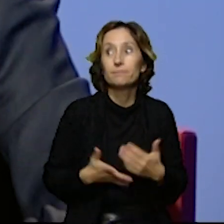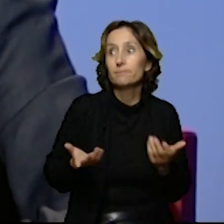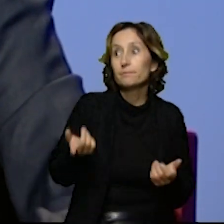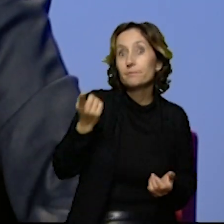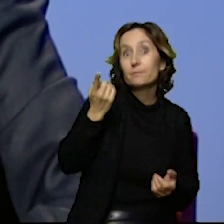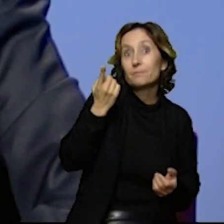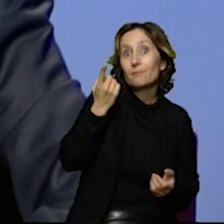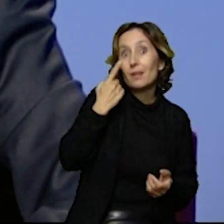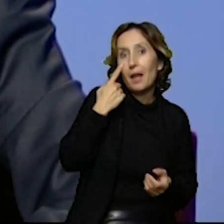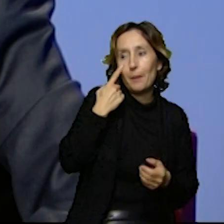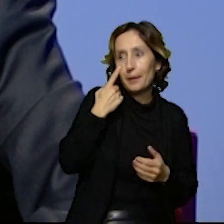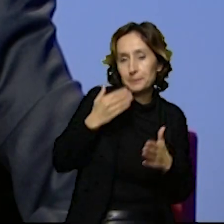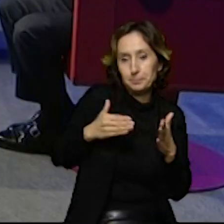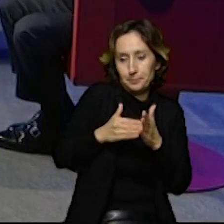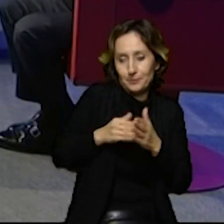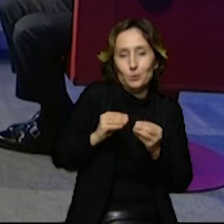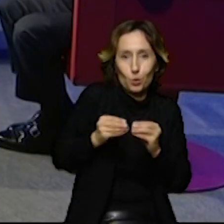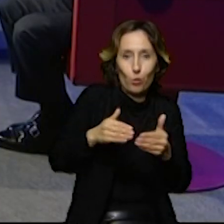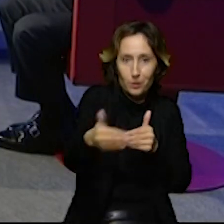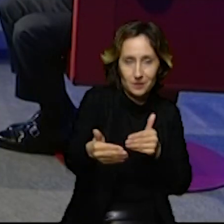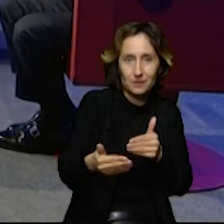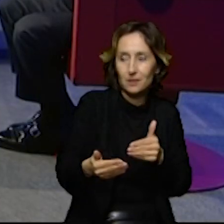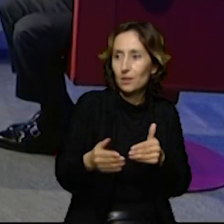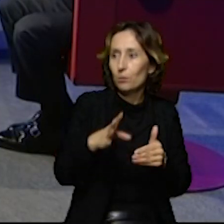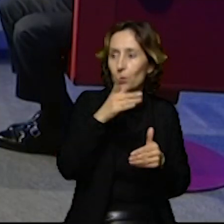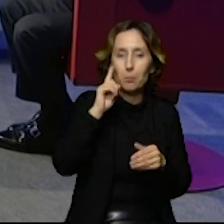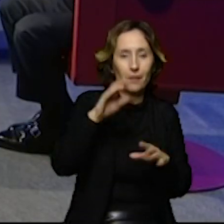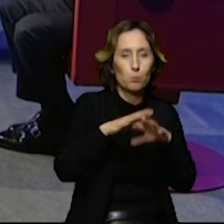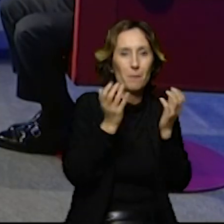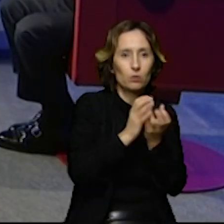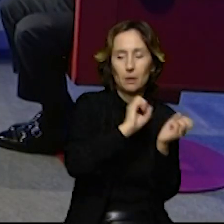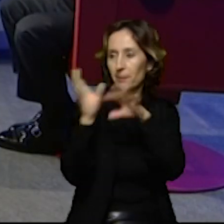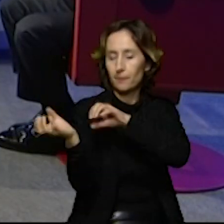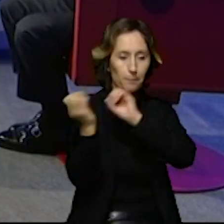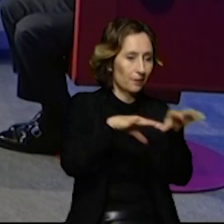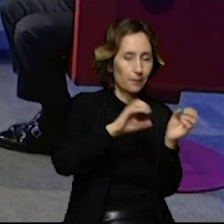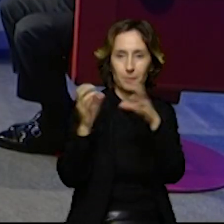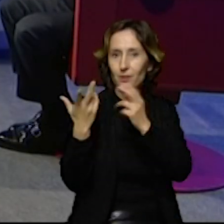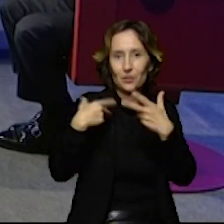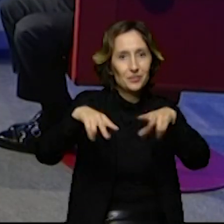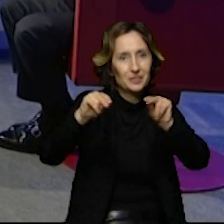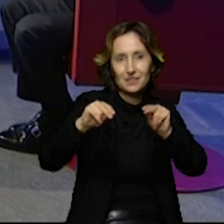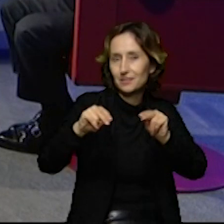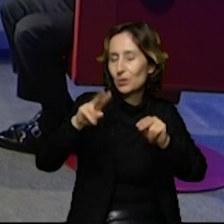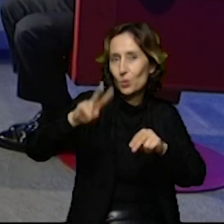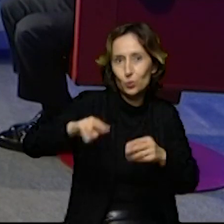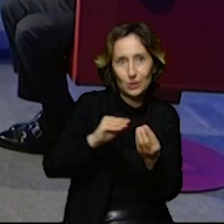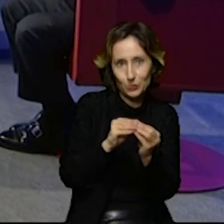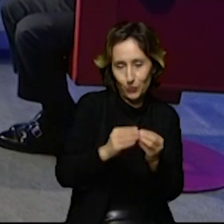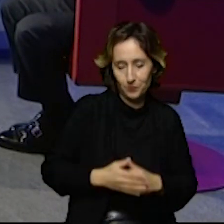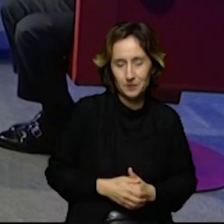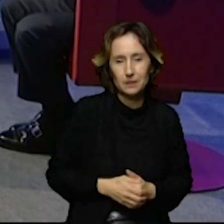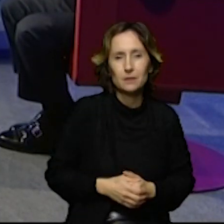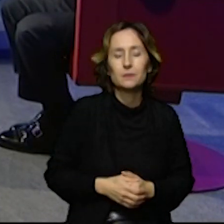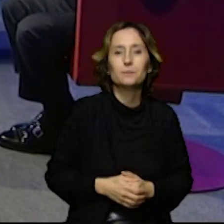son capaces de desatascarlo, porque es verdad que parece una pelota que va de un lado a otro y no se termina por resolver el asunto.